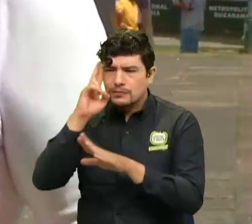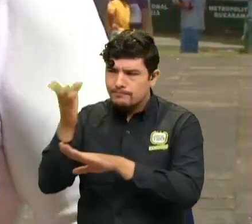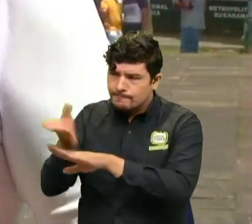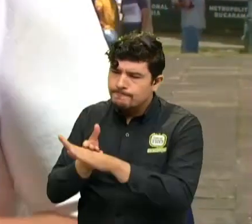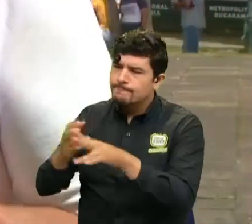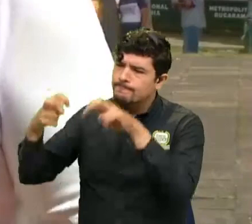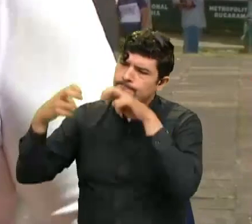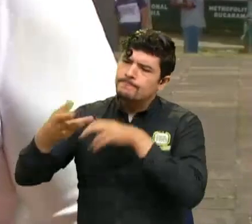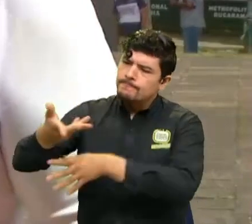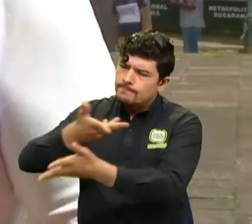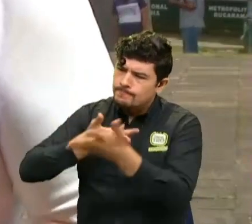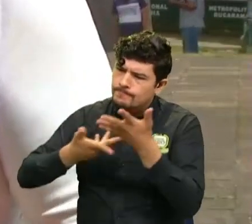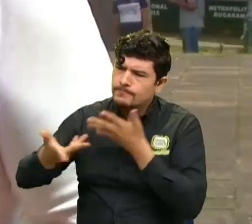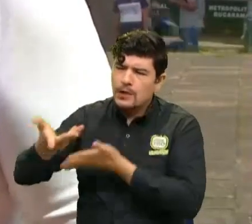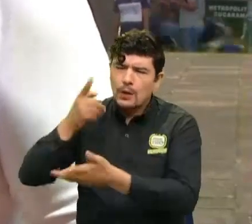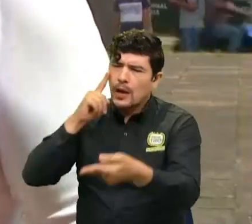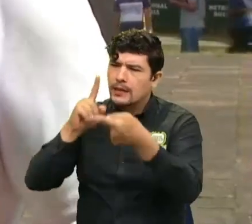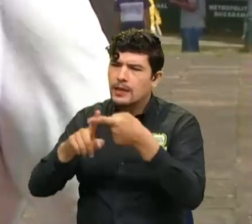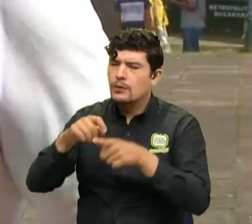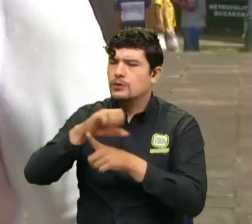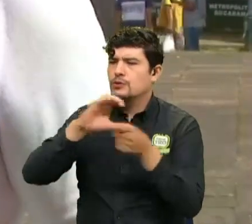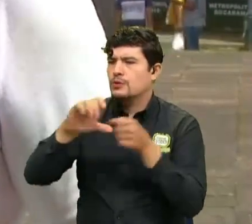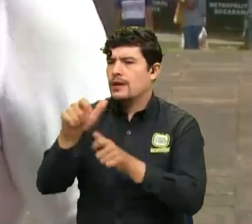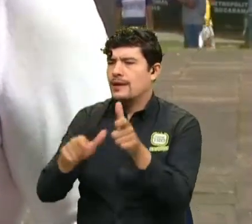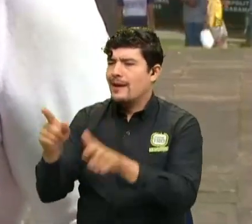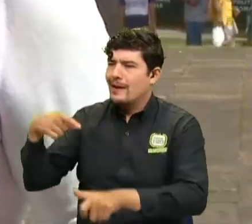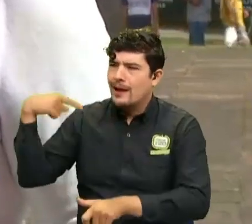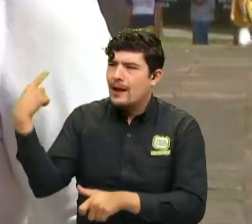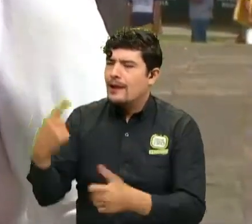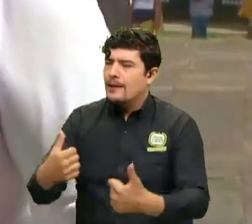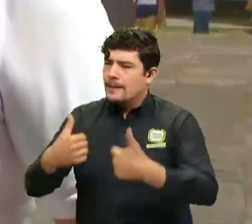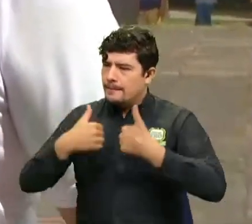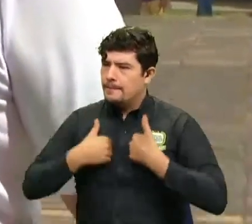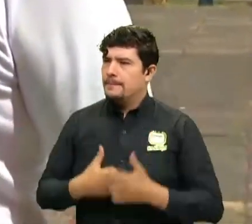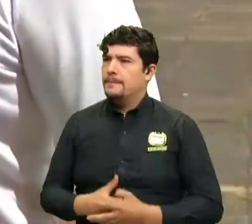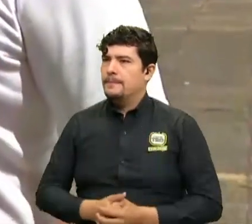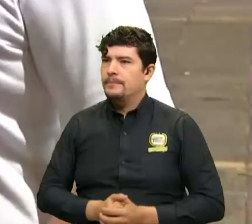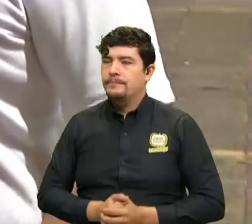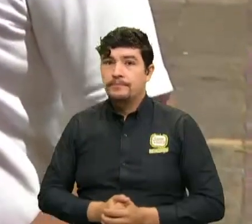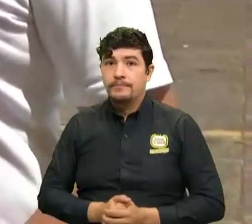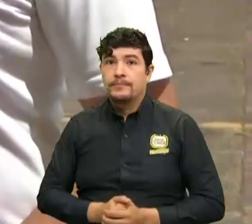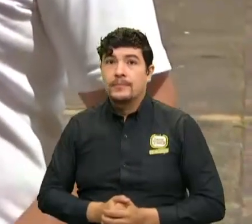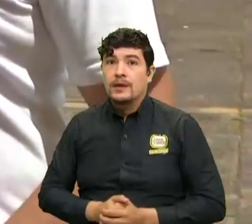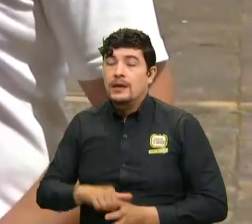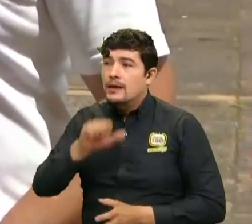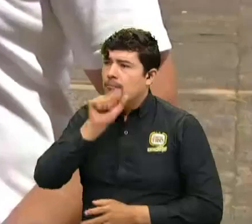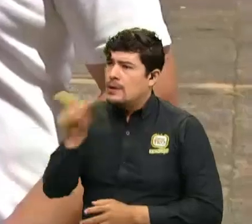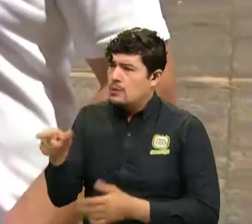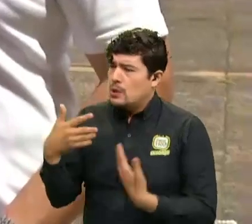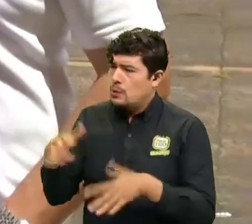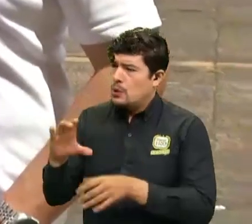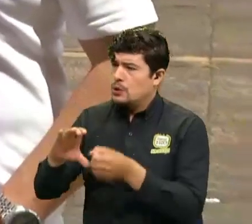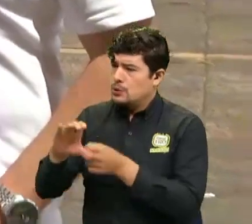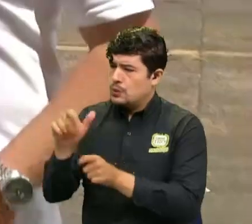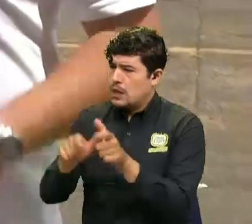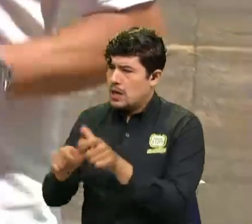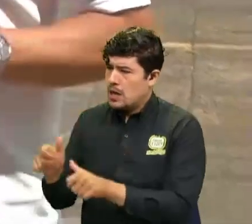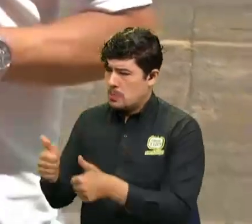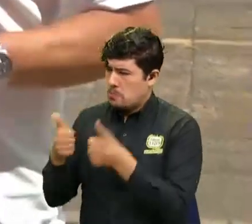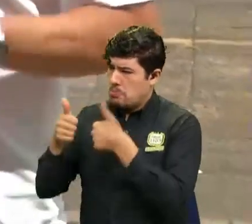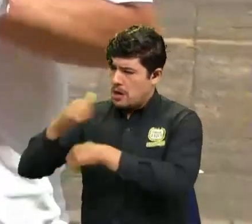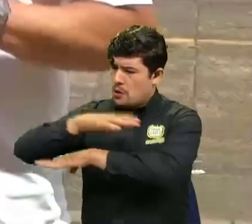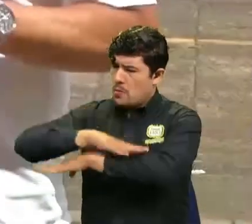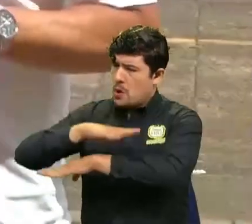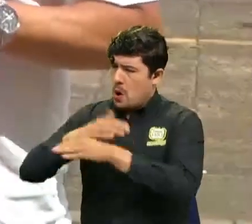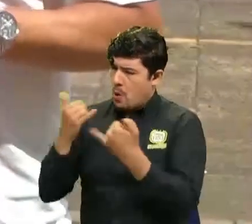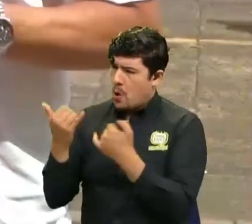felices acuerdos por el bien de toda la ciudadanía en general. Vicepresidente, ¿se ha destacado el buen comportamiento de la ciudadanía este 5 de mayo?